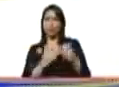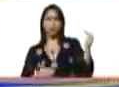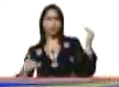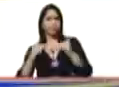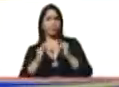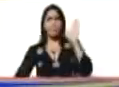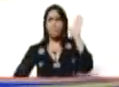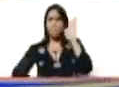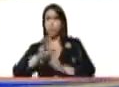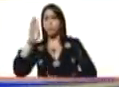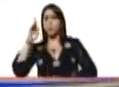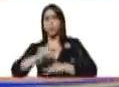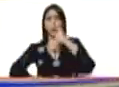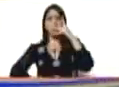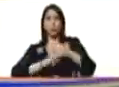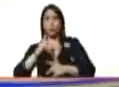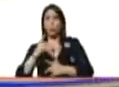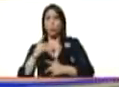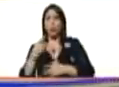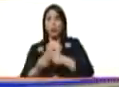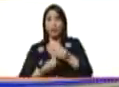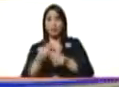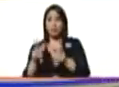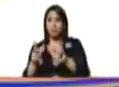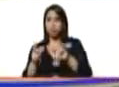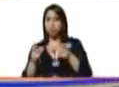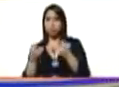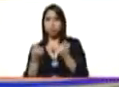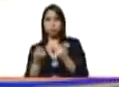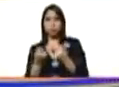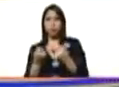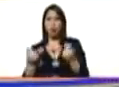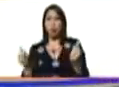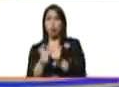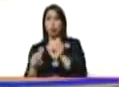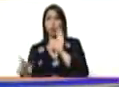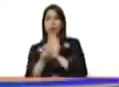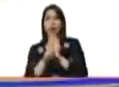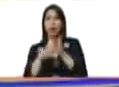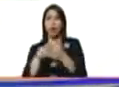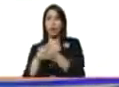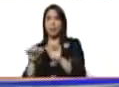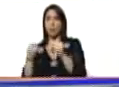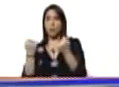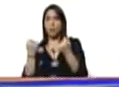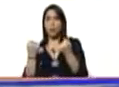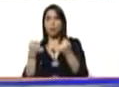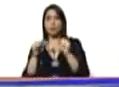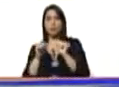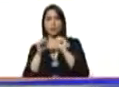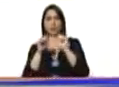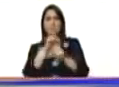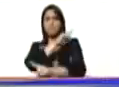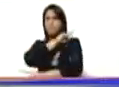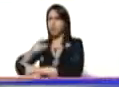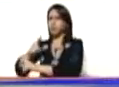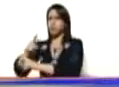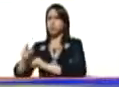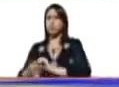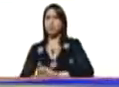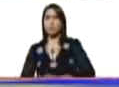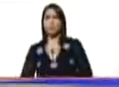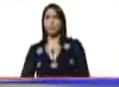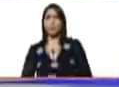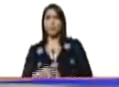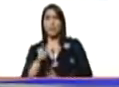producción, la generación de riqueza, con la ley antibloqueo, y seguir denunciando